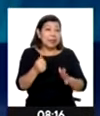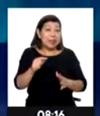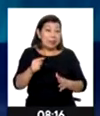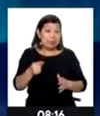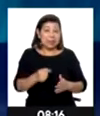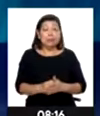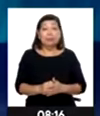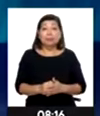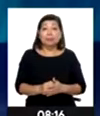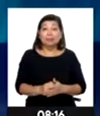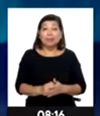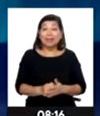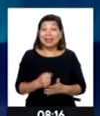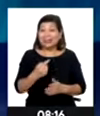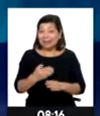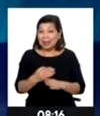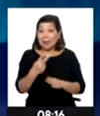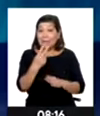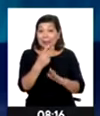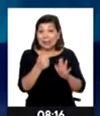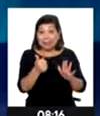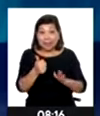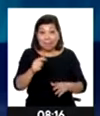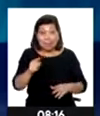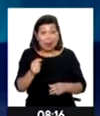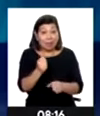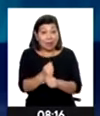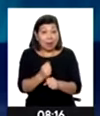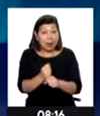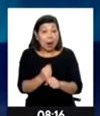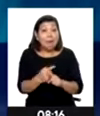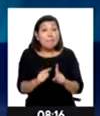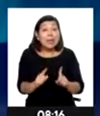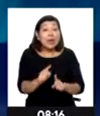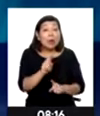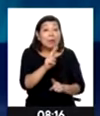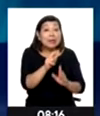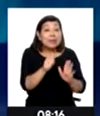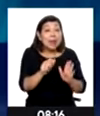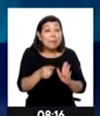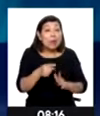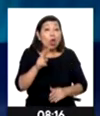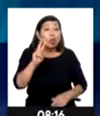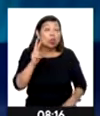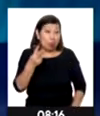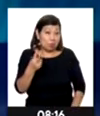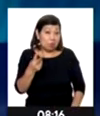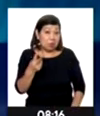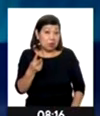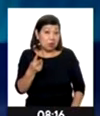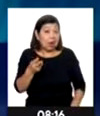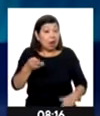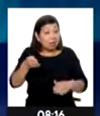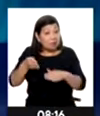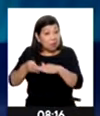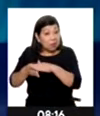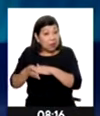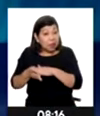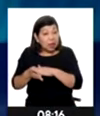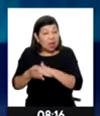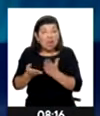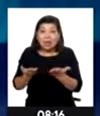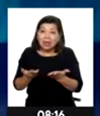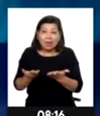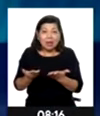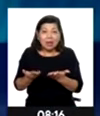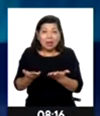los 90.000 privados que mencioné, 26.000 trabajan. Pero de esos 26.000, 2.000 están insertados en un programa